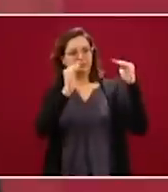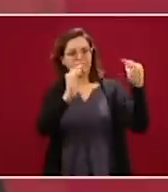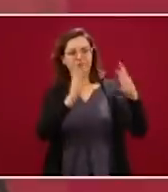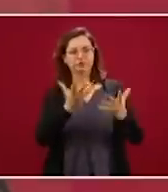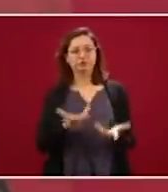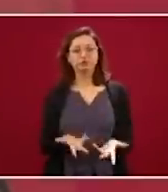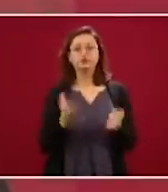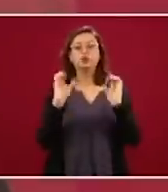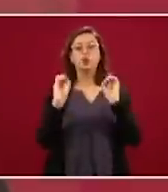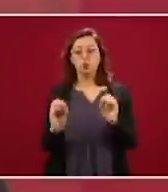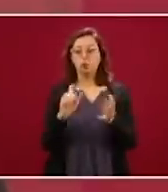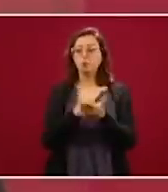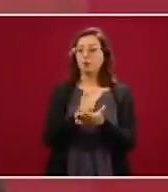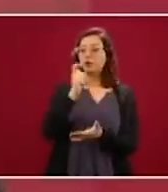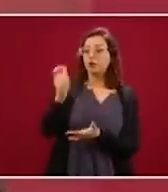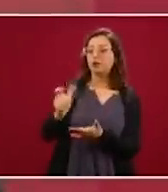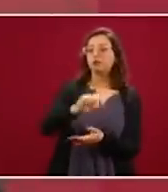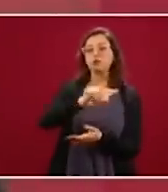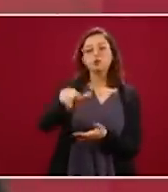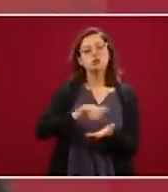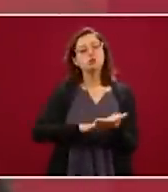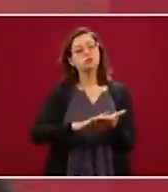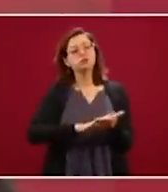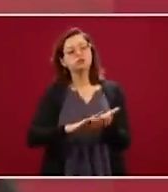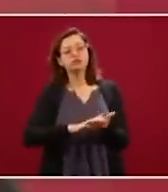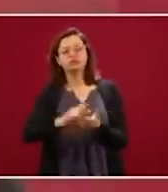o les condonaban los impuestos.